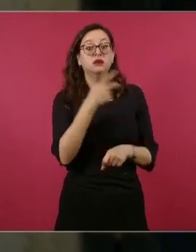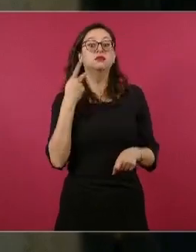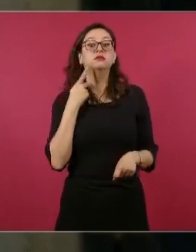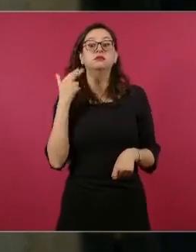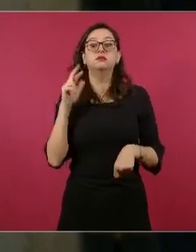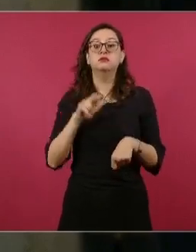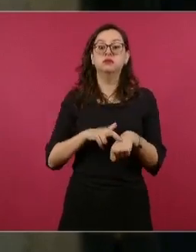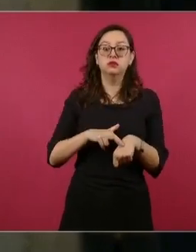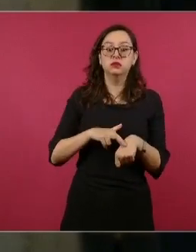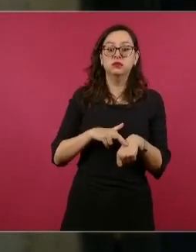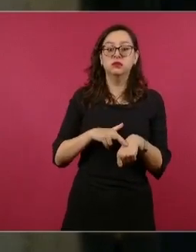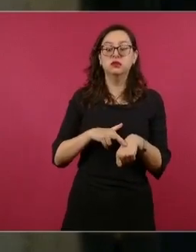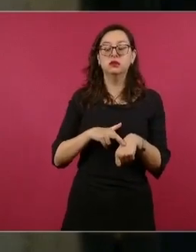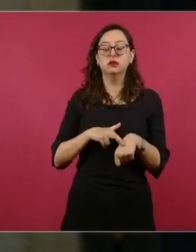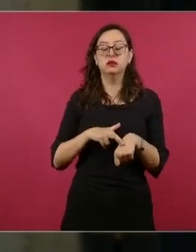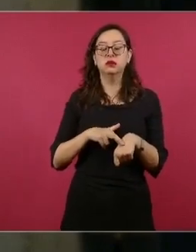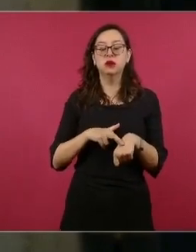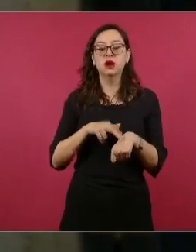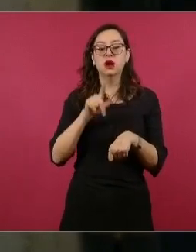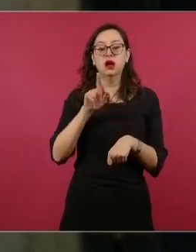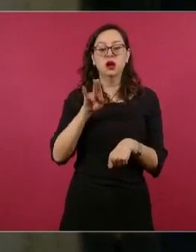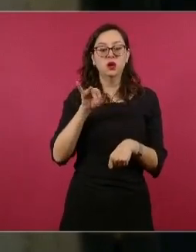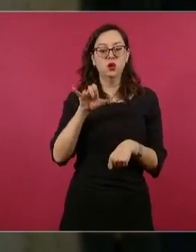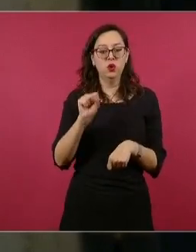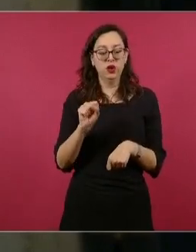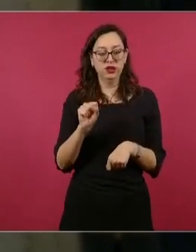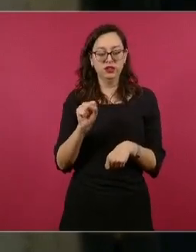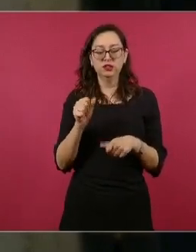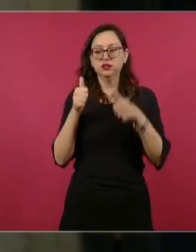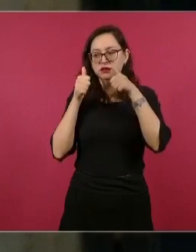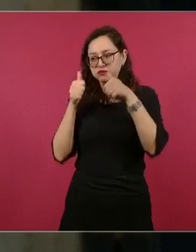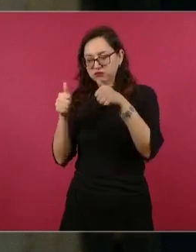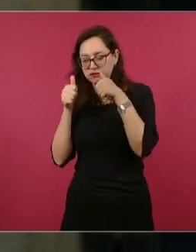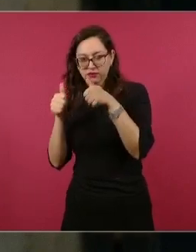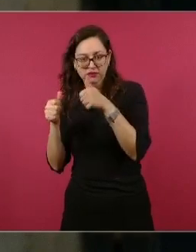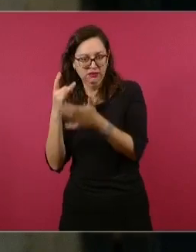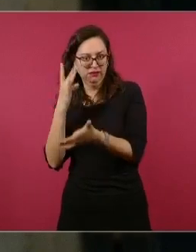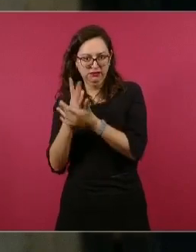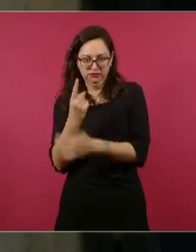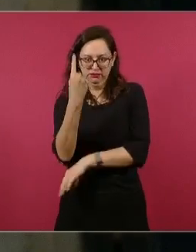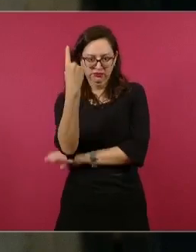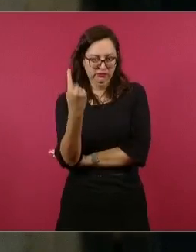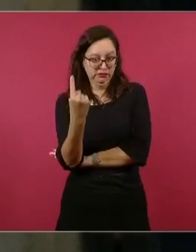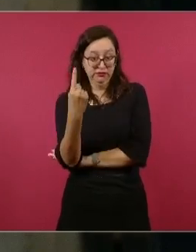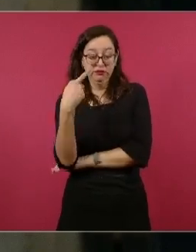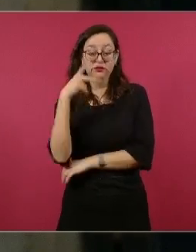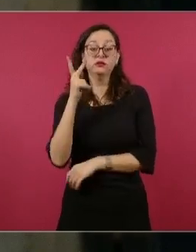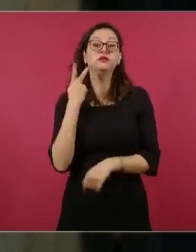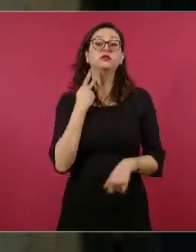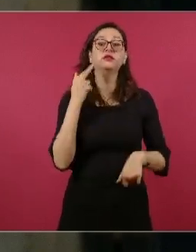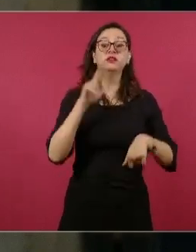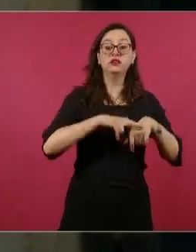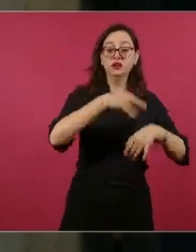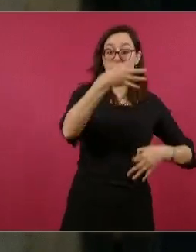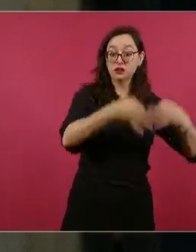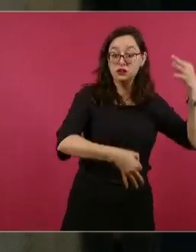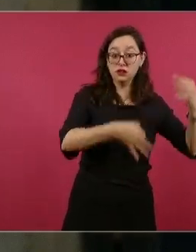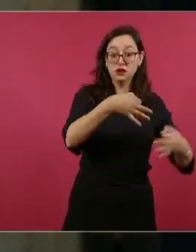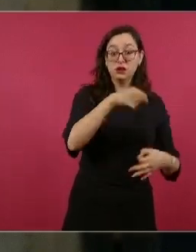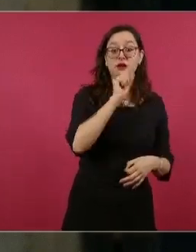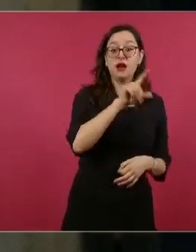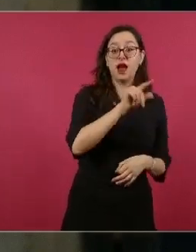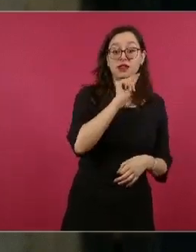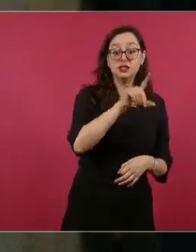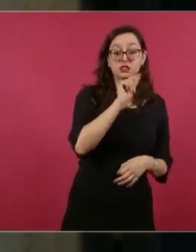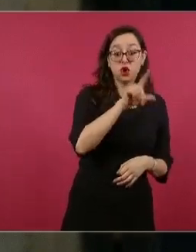el procurador aquí, don Luis, él, pero Jalisco, yo le quiero pedir, por favor, porque es